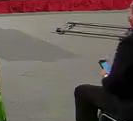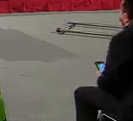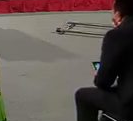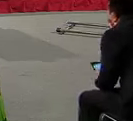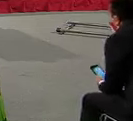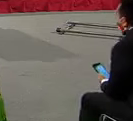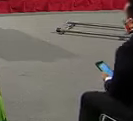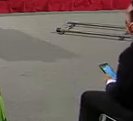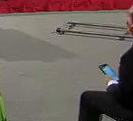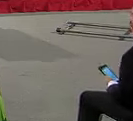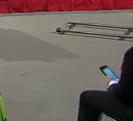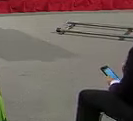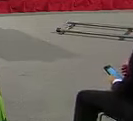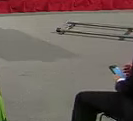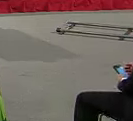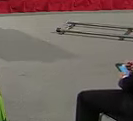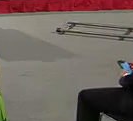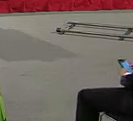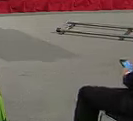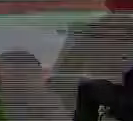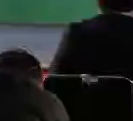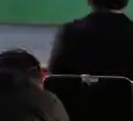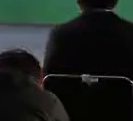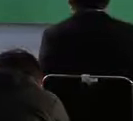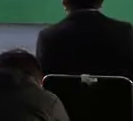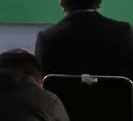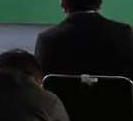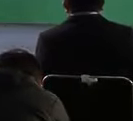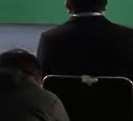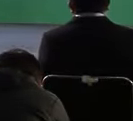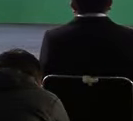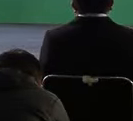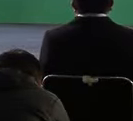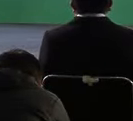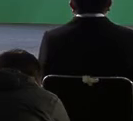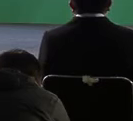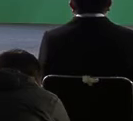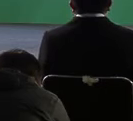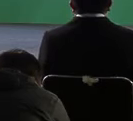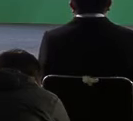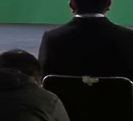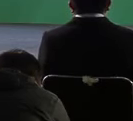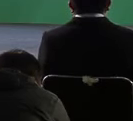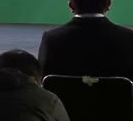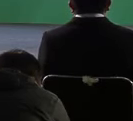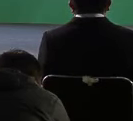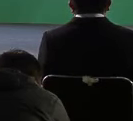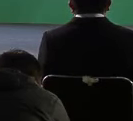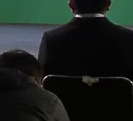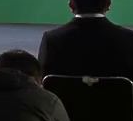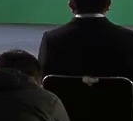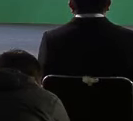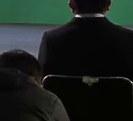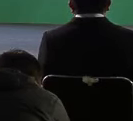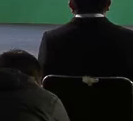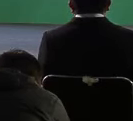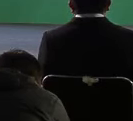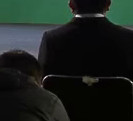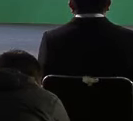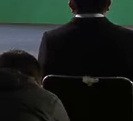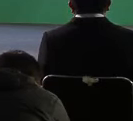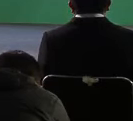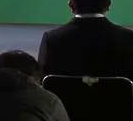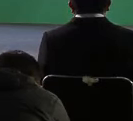dado en cuestión terrestre. Hay 59 puestos militares de seguridad, aeronaves, se han